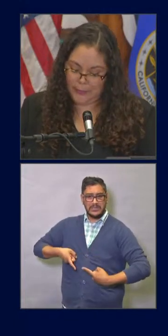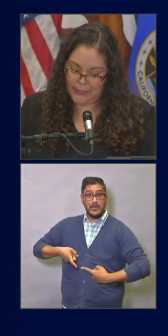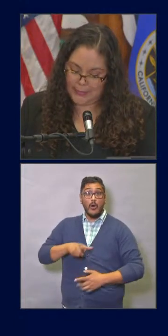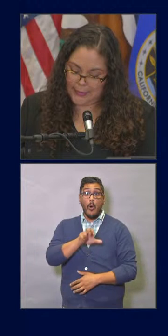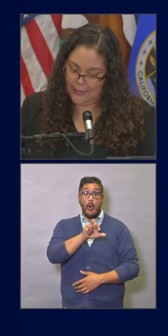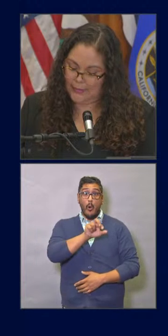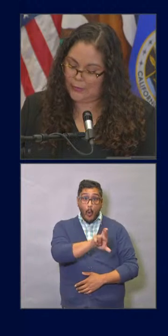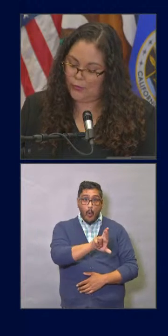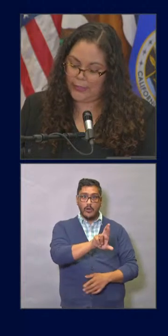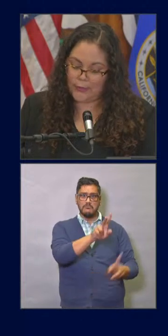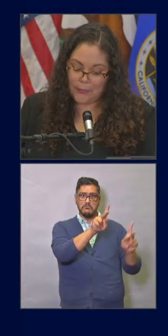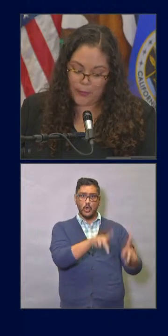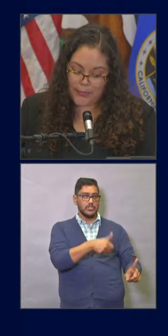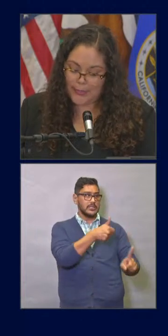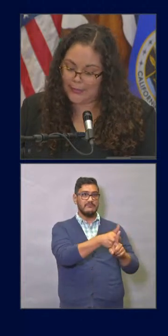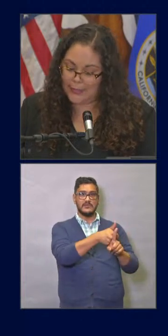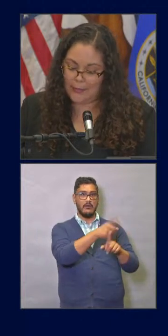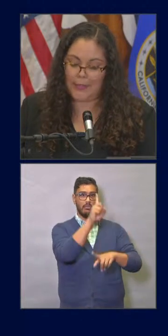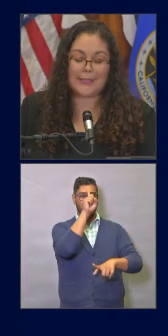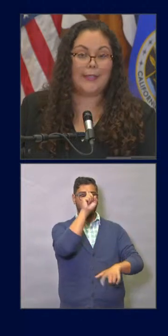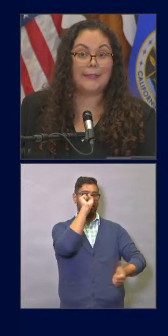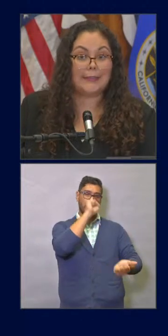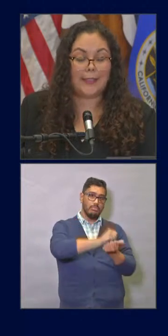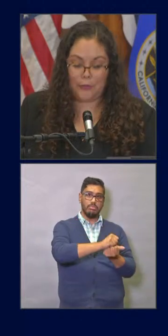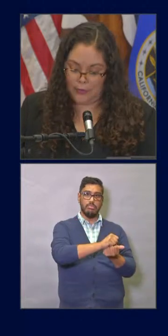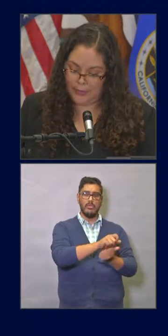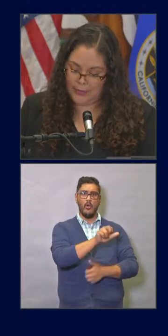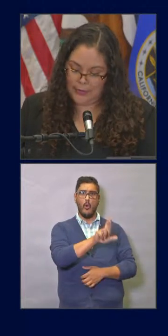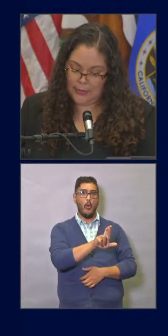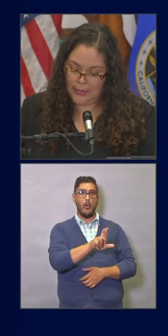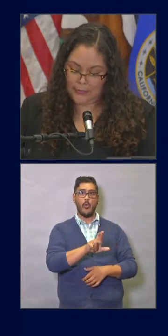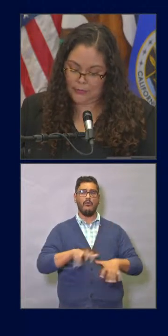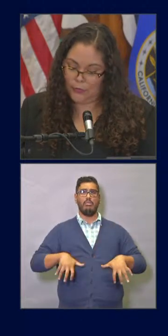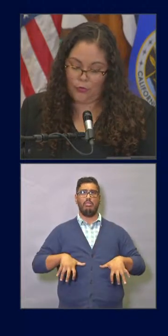inconscientes o incapacitadas o que no se pueden quitar la máscara sin